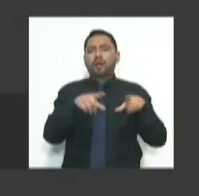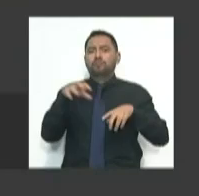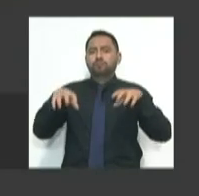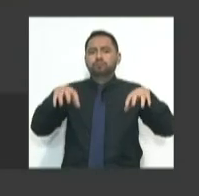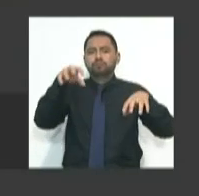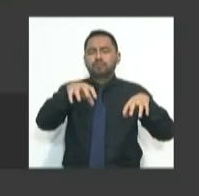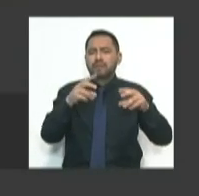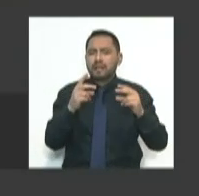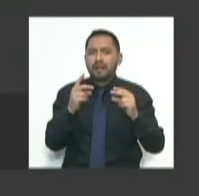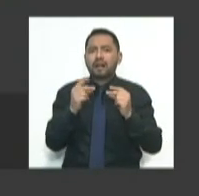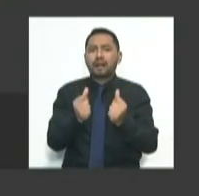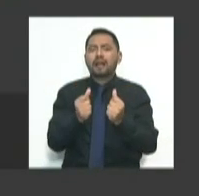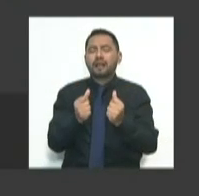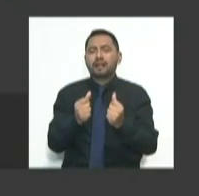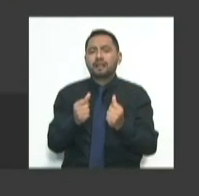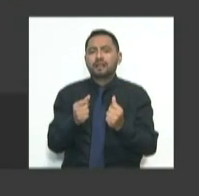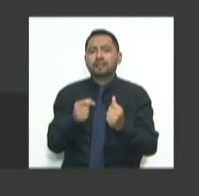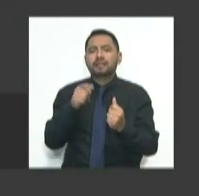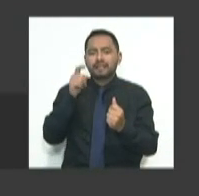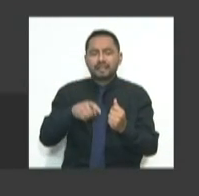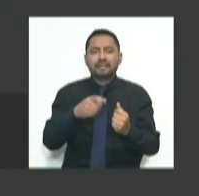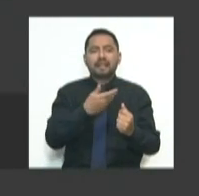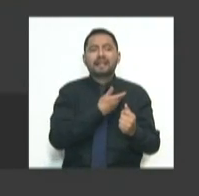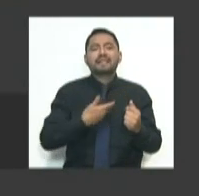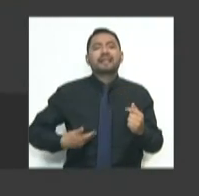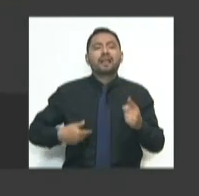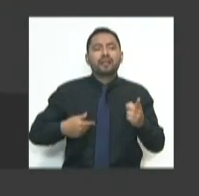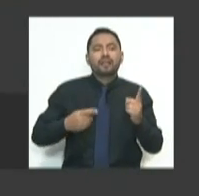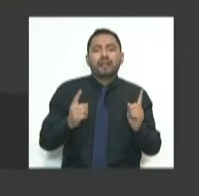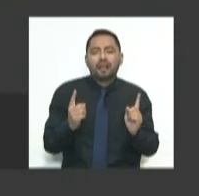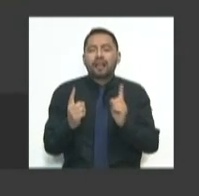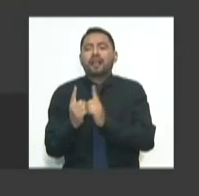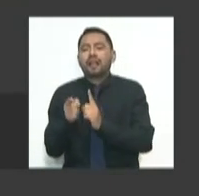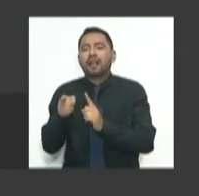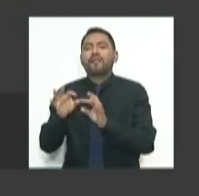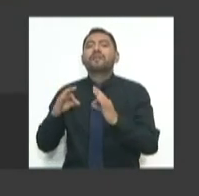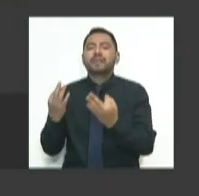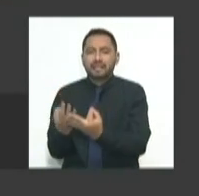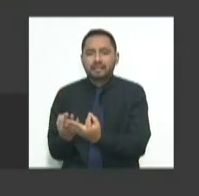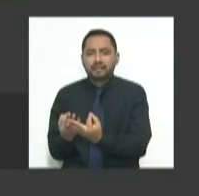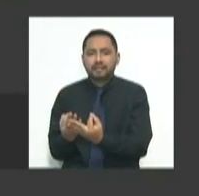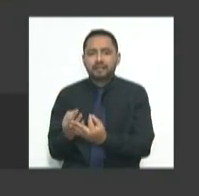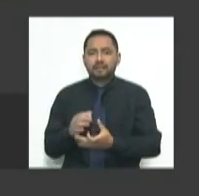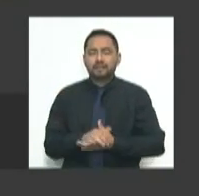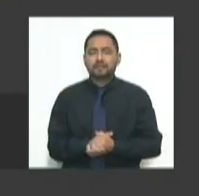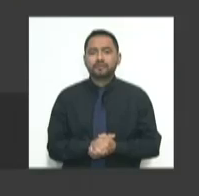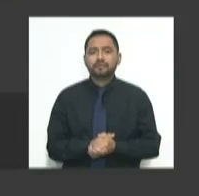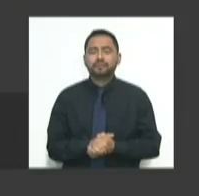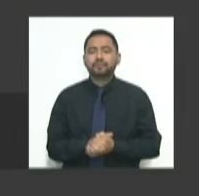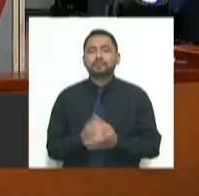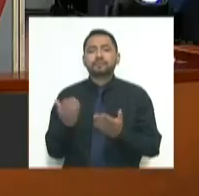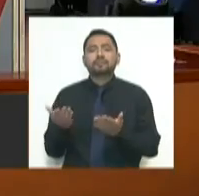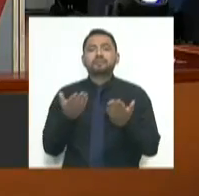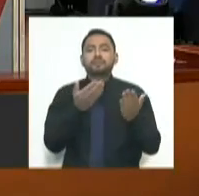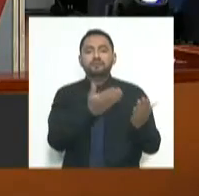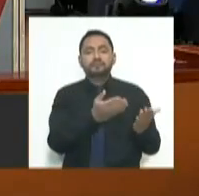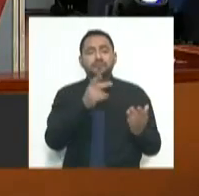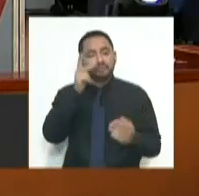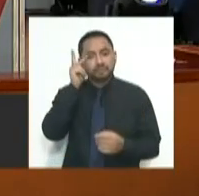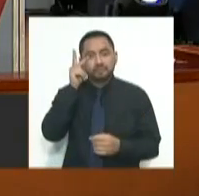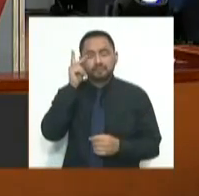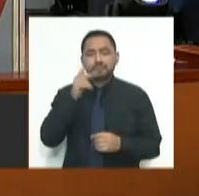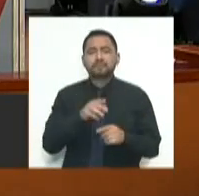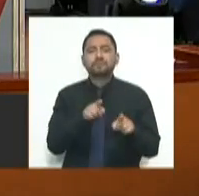tremendamente urgente y yo creo que eficaz creo que desde el punto de vista de la